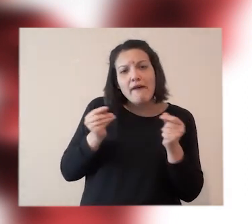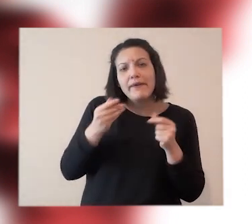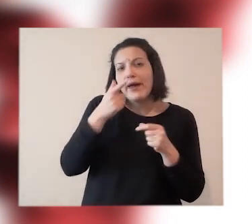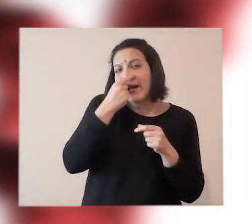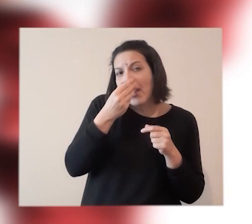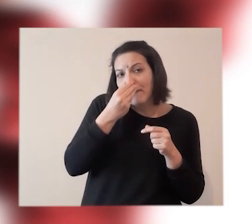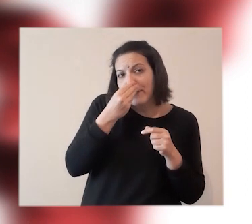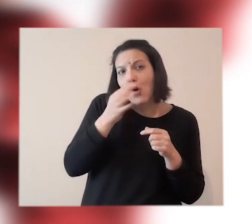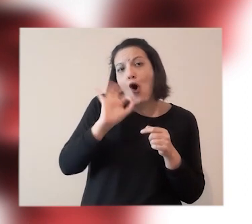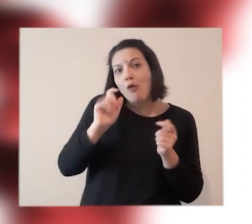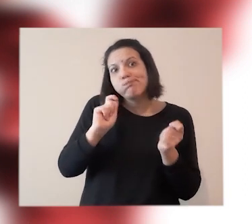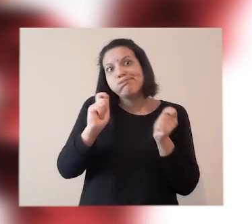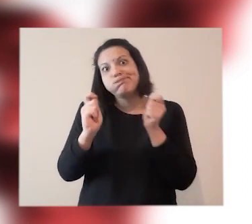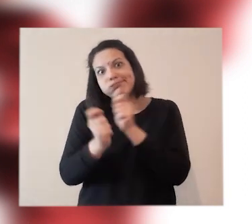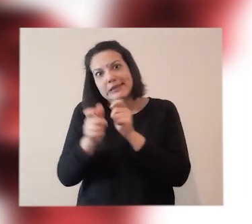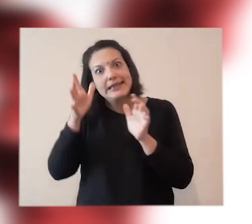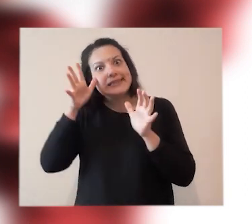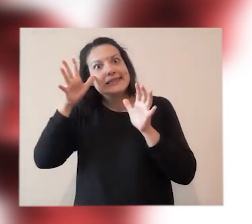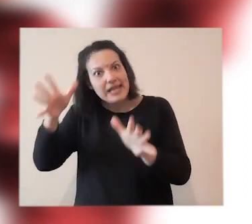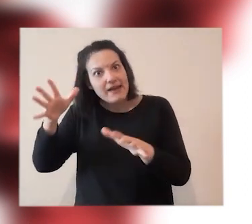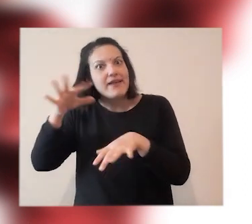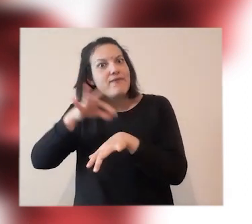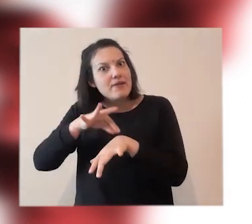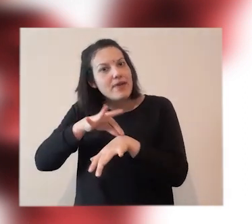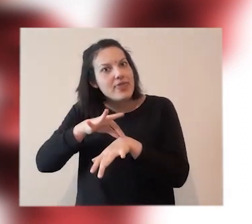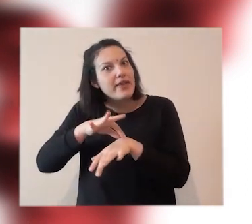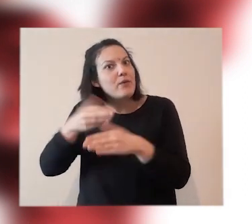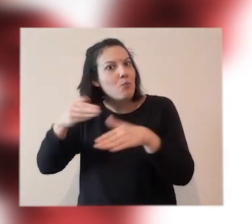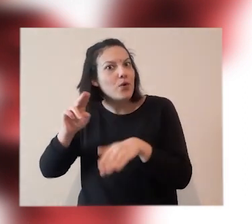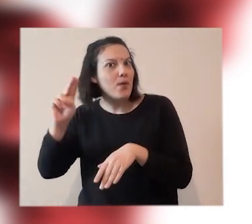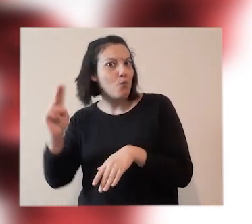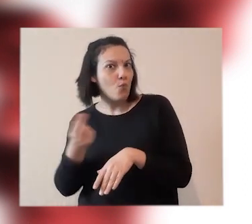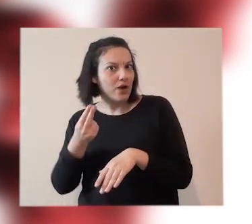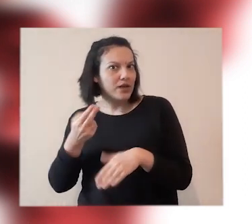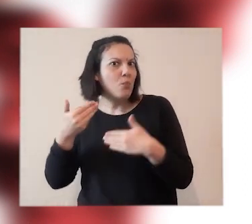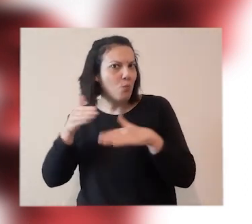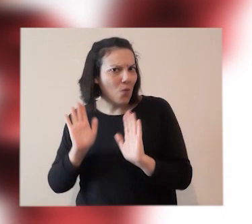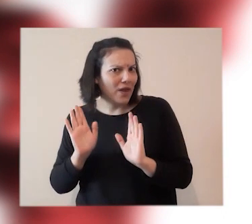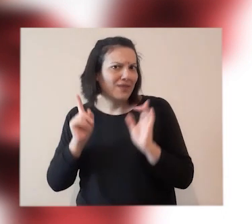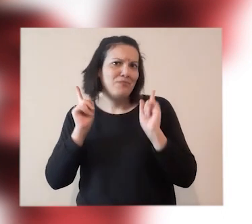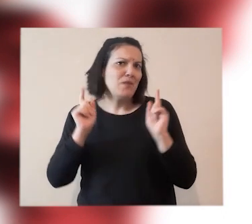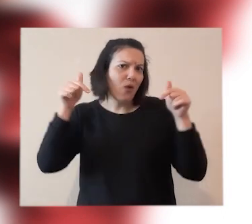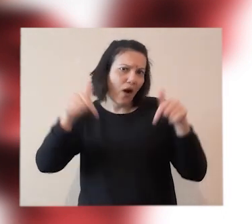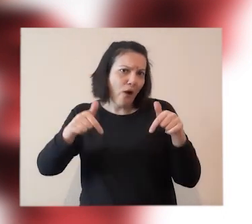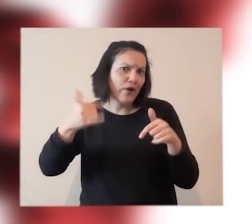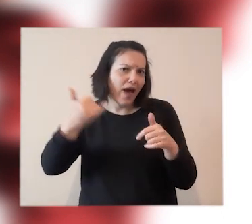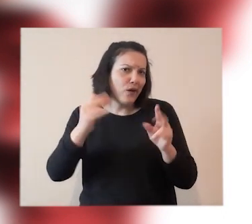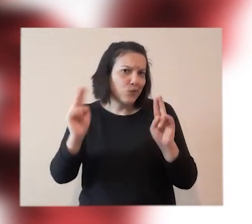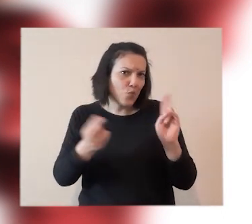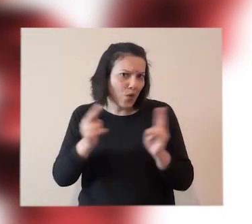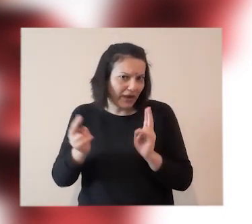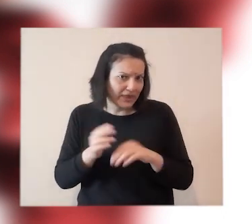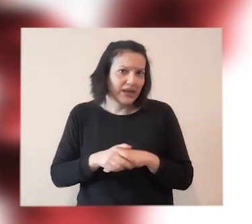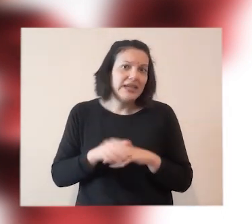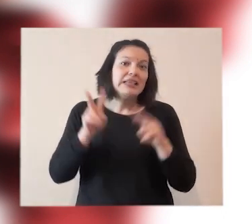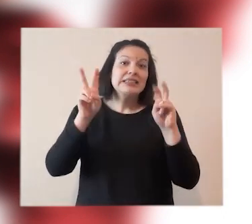algunos casos provocar enfermedades que inclusive pueden llevar a la muerte, ¿sí? Como ha pasado, está pasando, ¿no? En el caso de